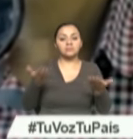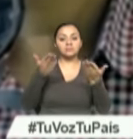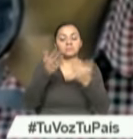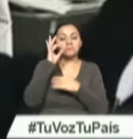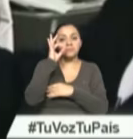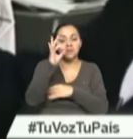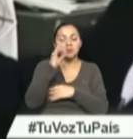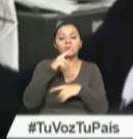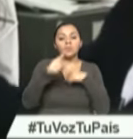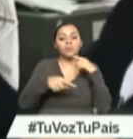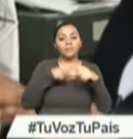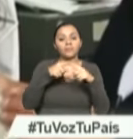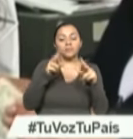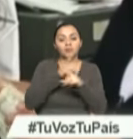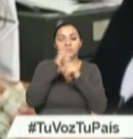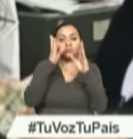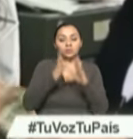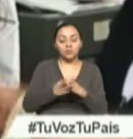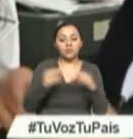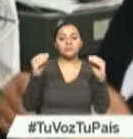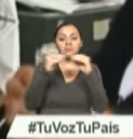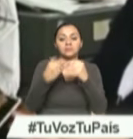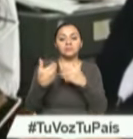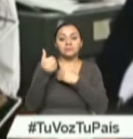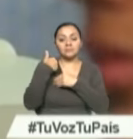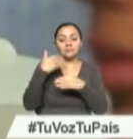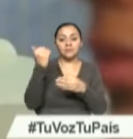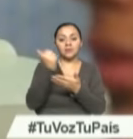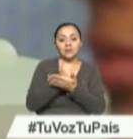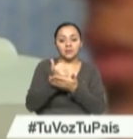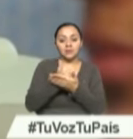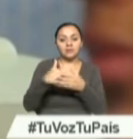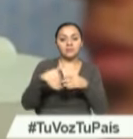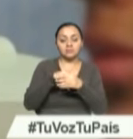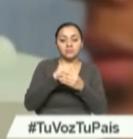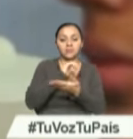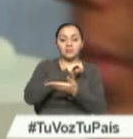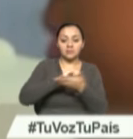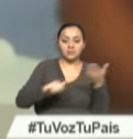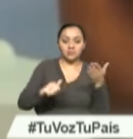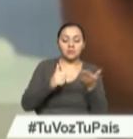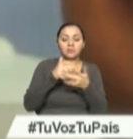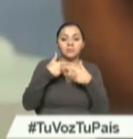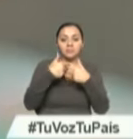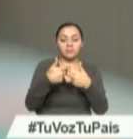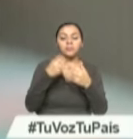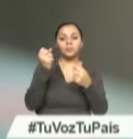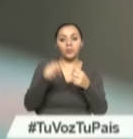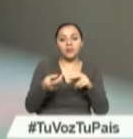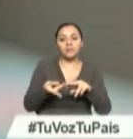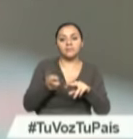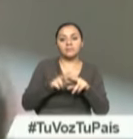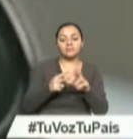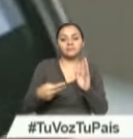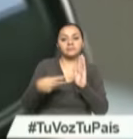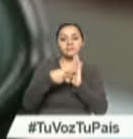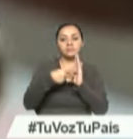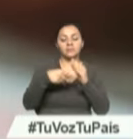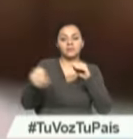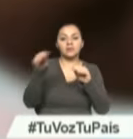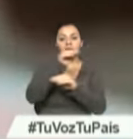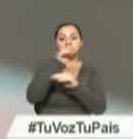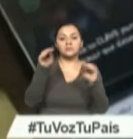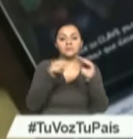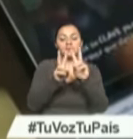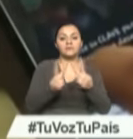necesarias a fin de que los usuarios, por medio de su tarjeta de débito o crédito, puedan realizar recargas o transferencias de valores